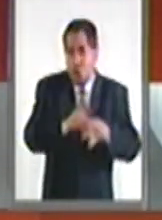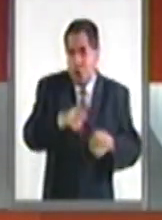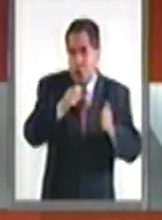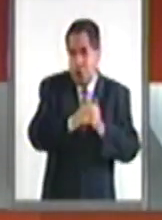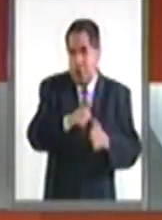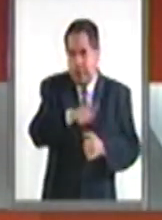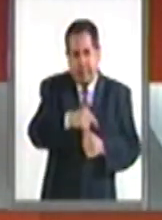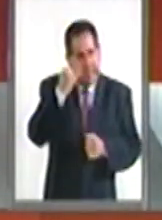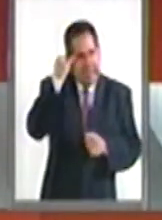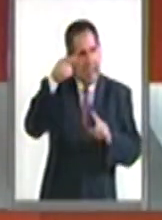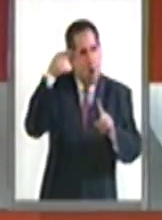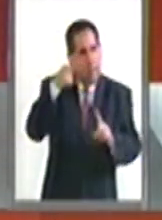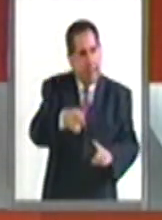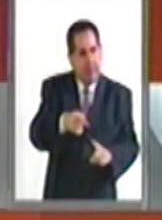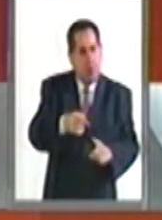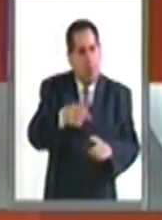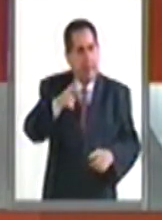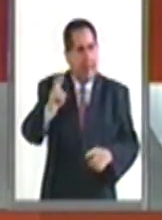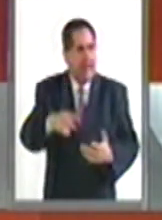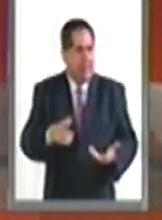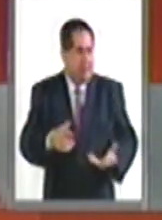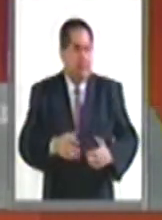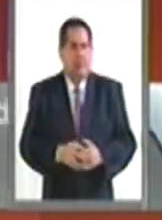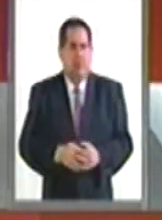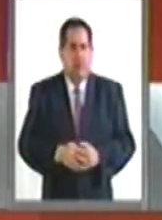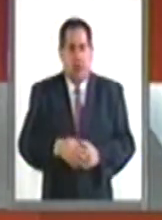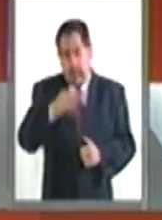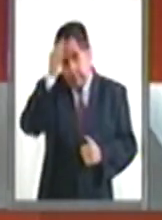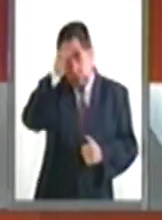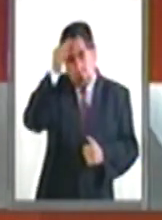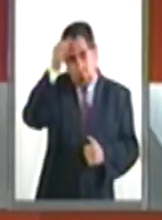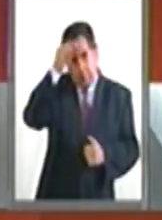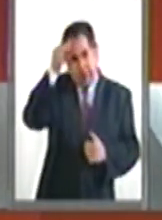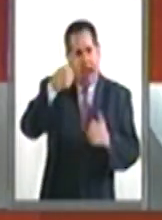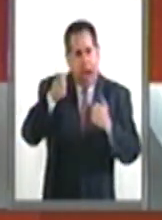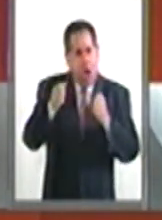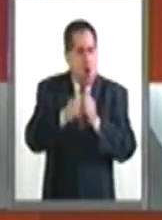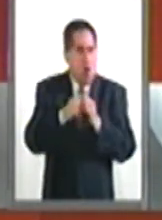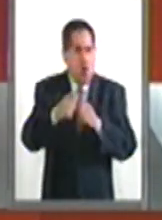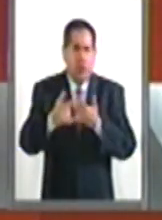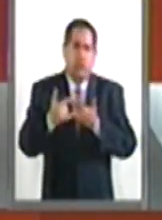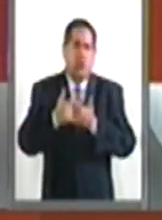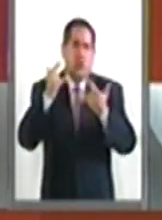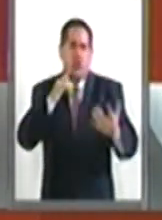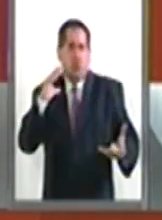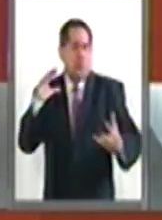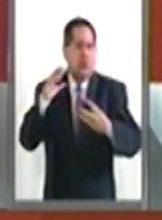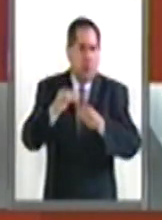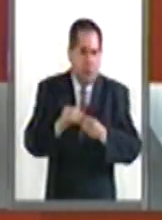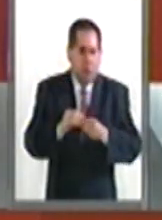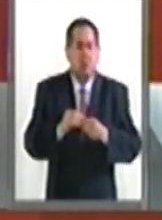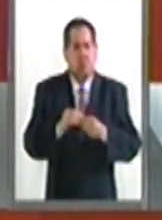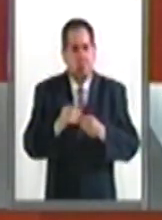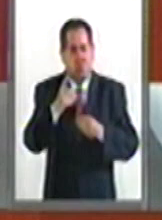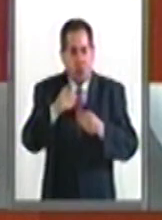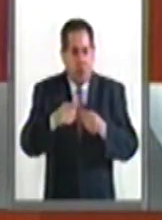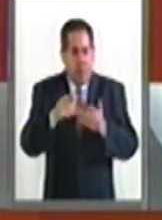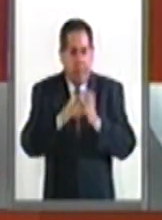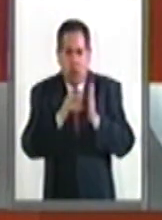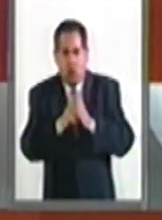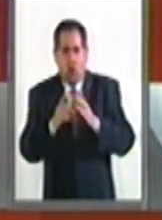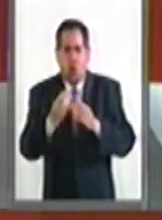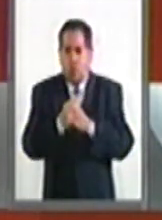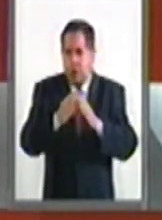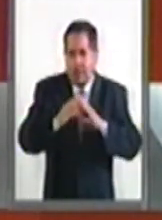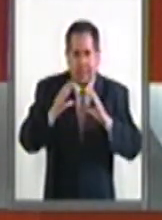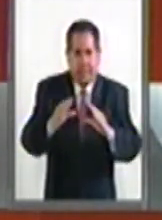carga de intención. En fin, la filosofía misma, a través de la historia, ha desarrollado un método de